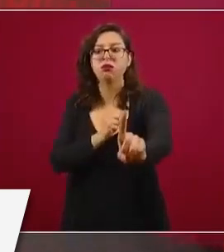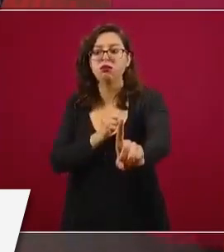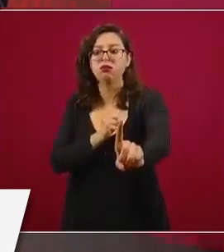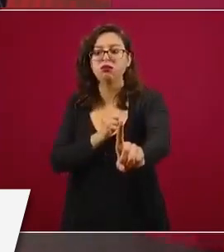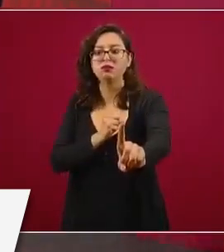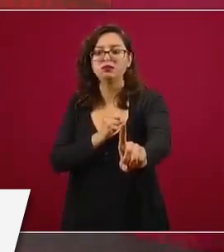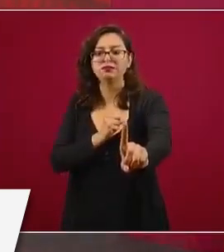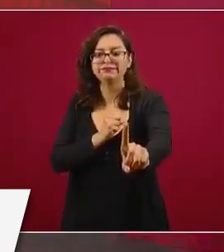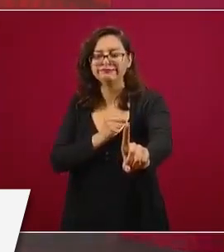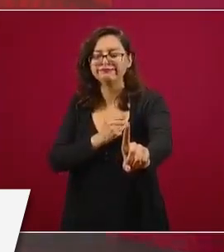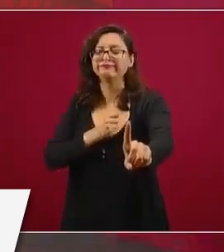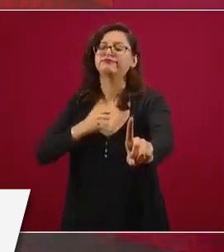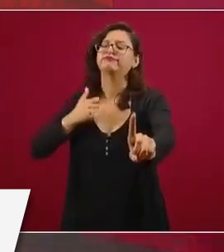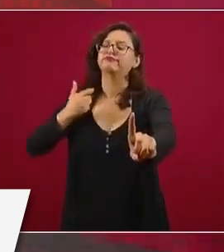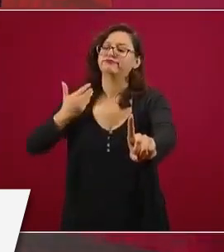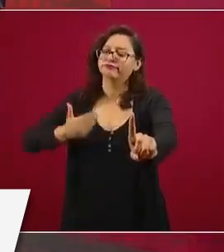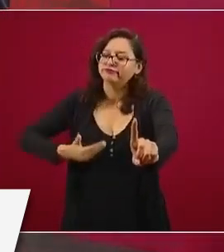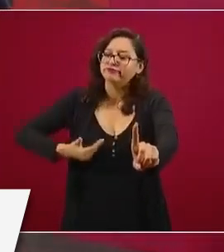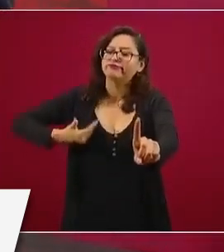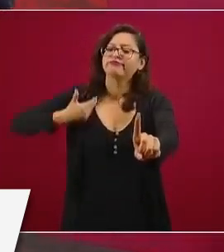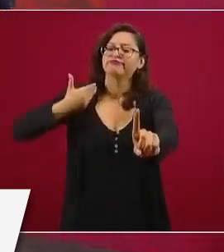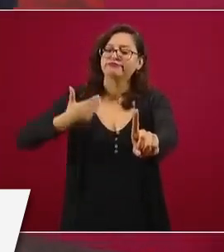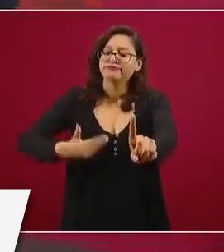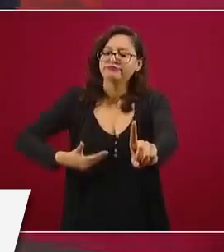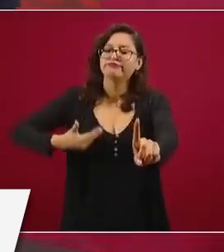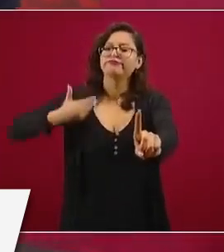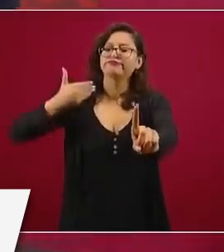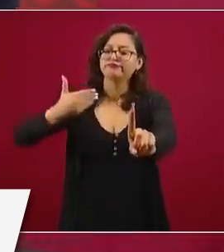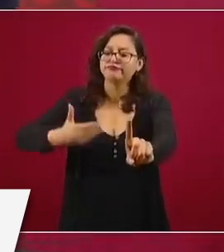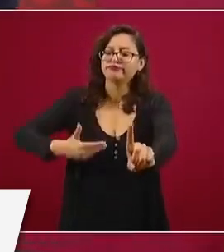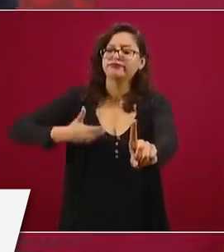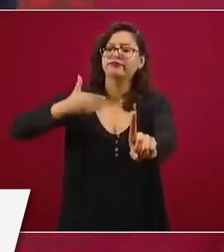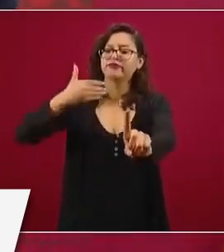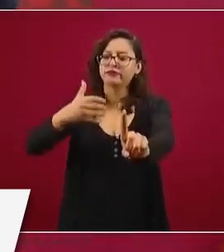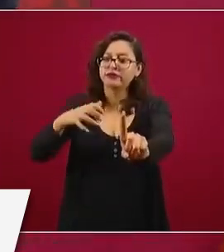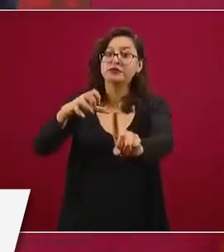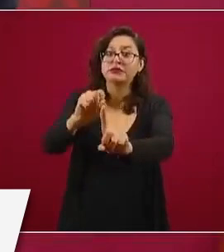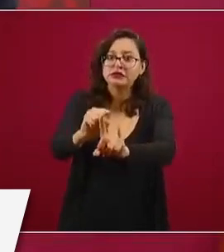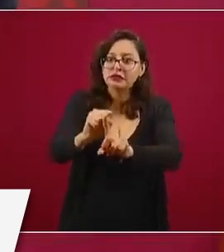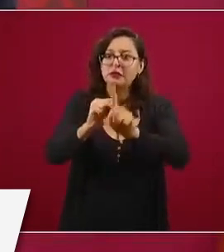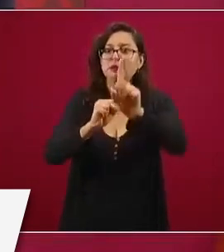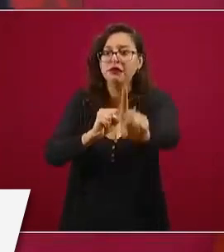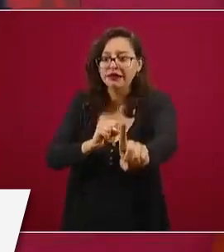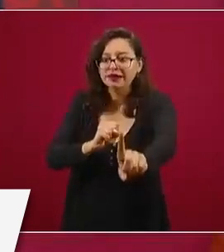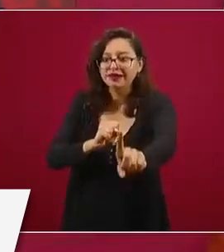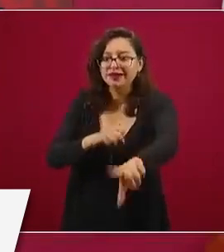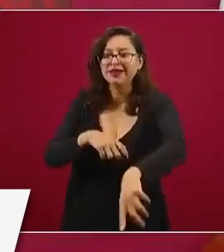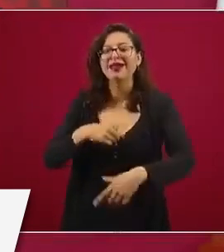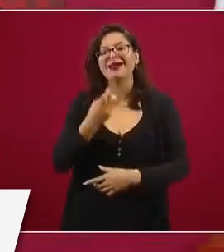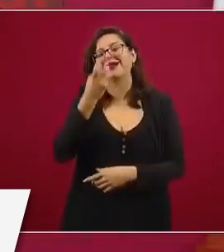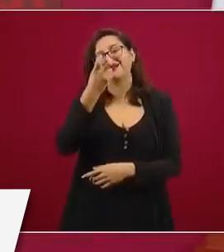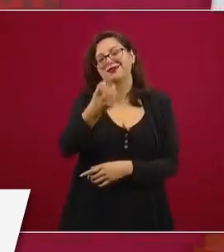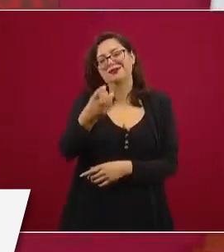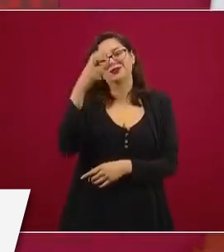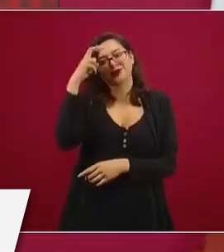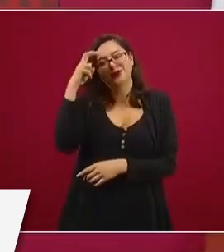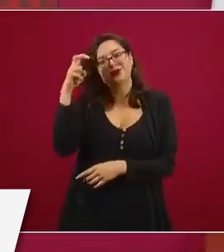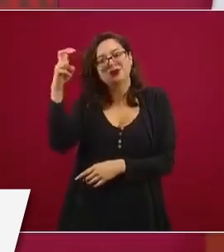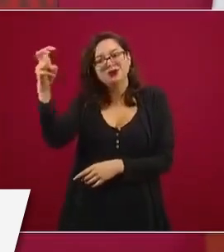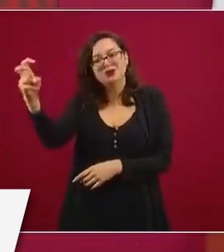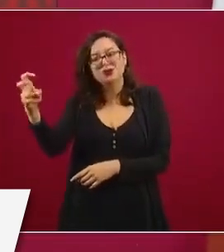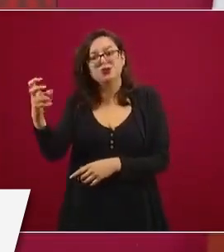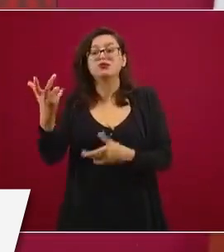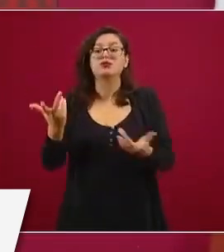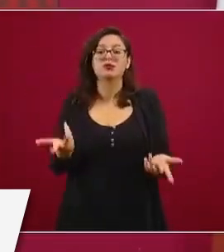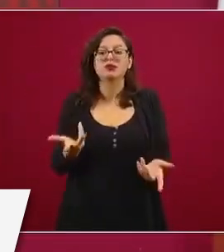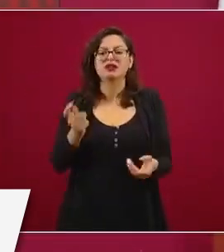y tiene uno que seguir caminando. Entonces dices, ¿qué es la utopía? ¿Sí? Es